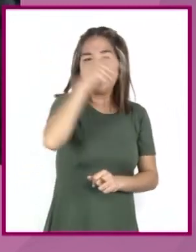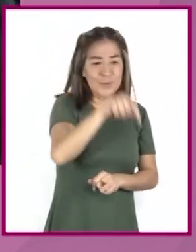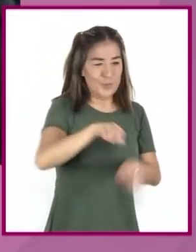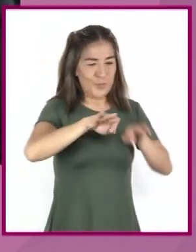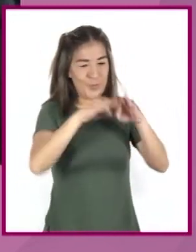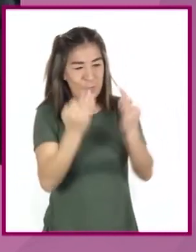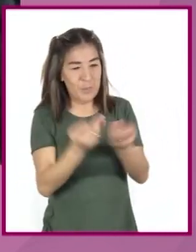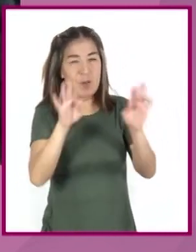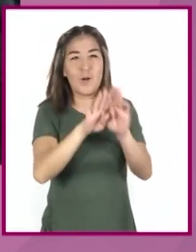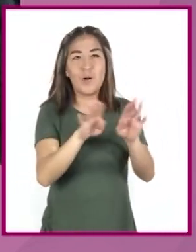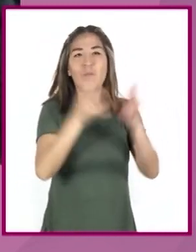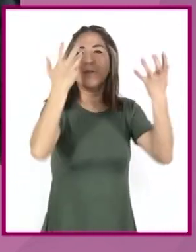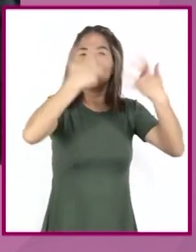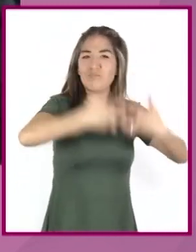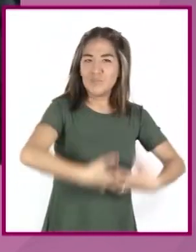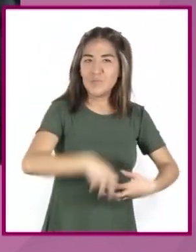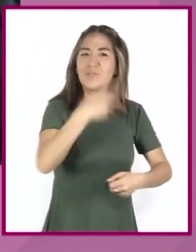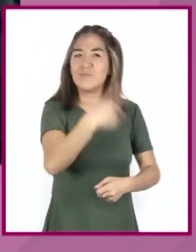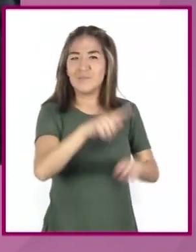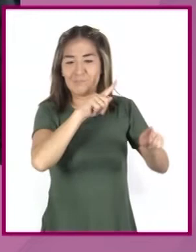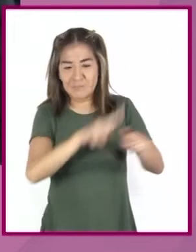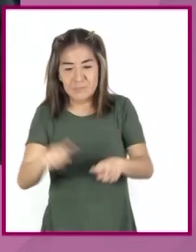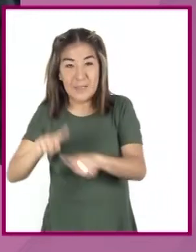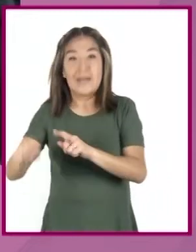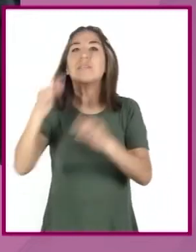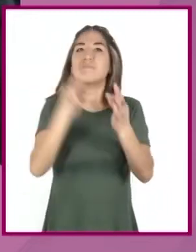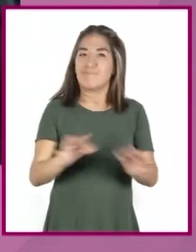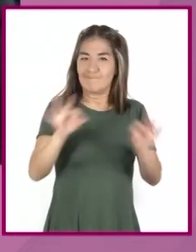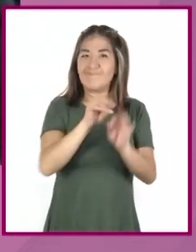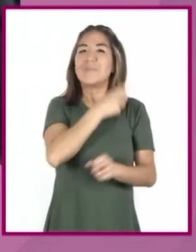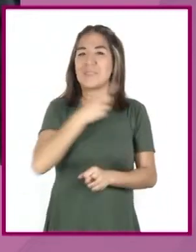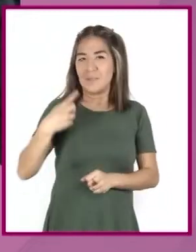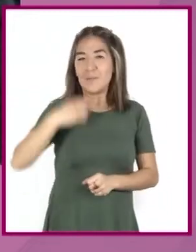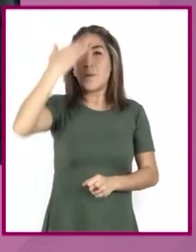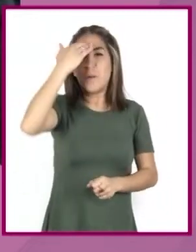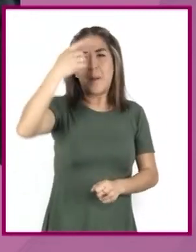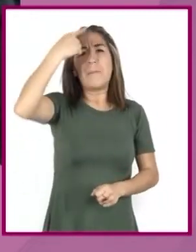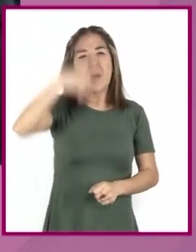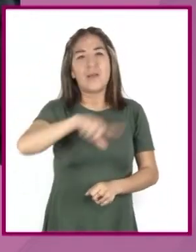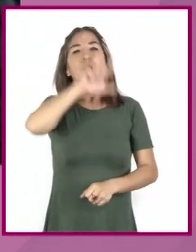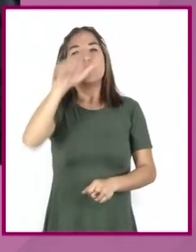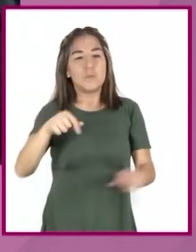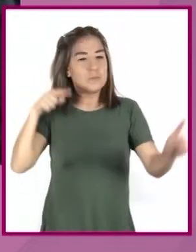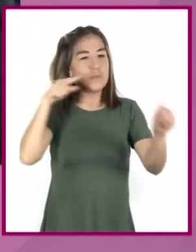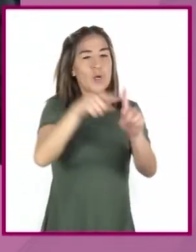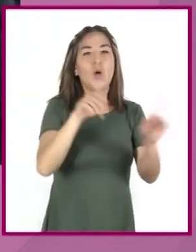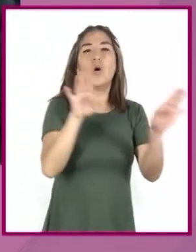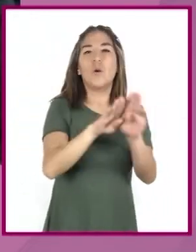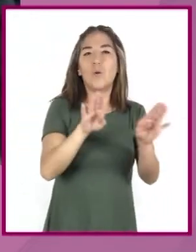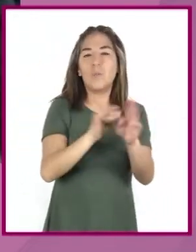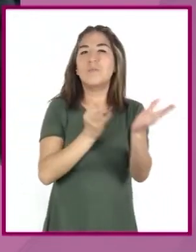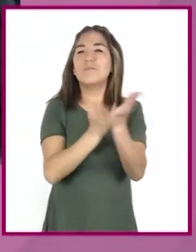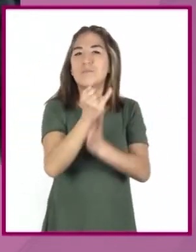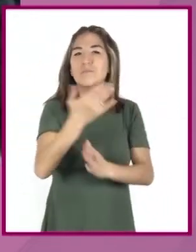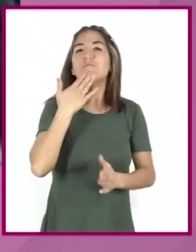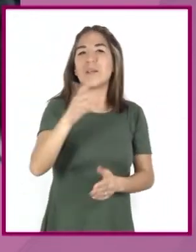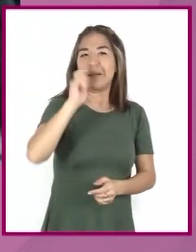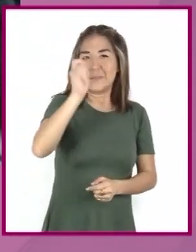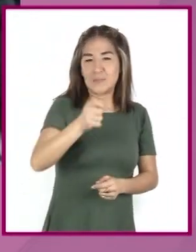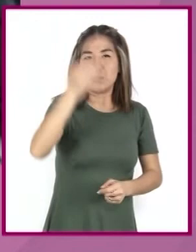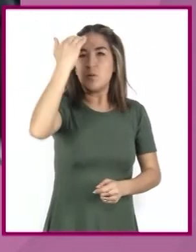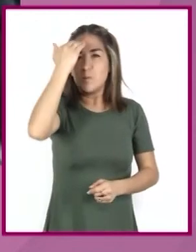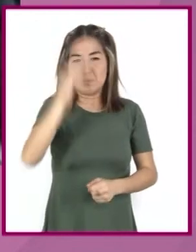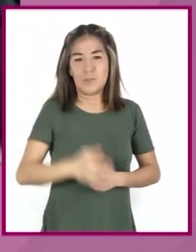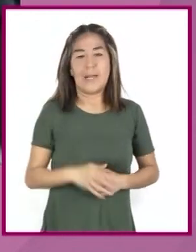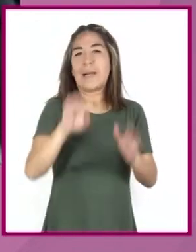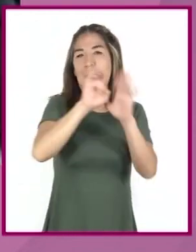una gran cantidad de funciones, que es importante conocer para poder tomar decisiones en diversas áreas del conocimiento, como en el caso del